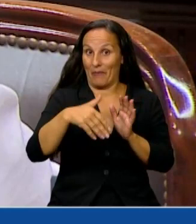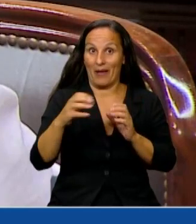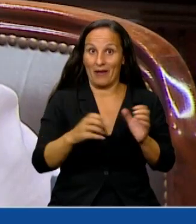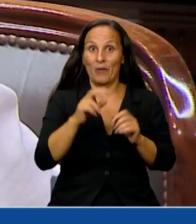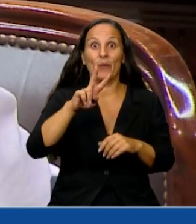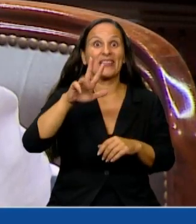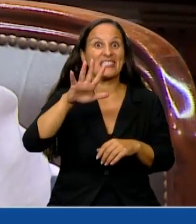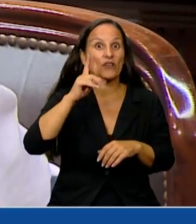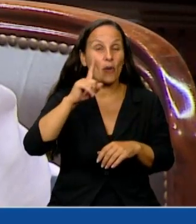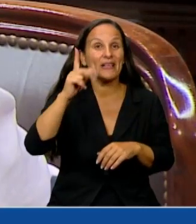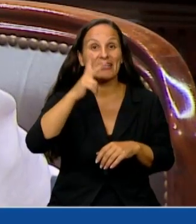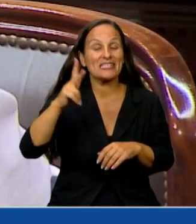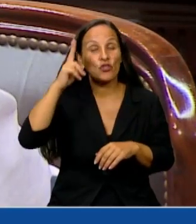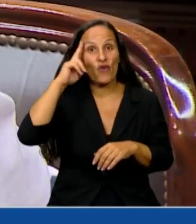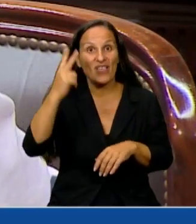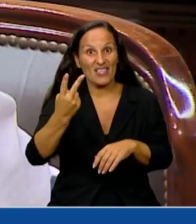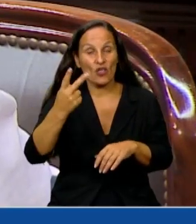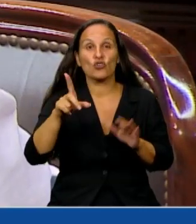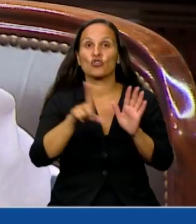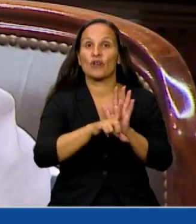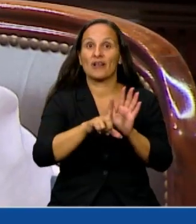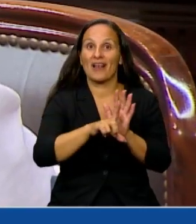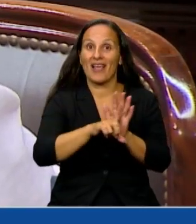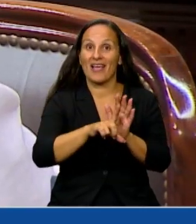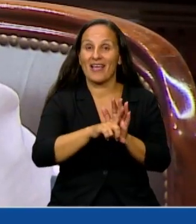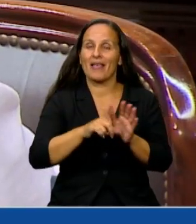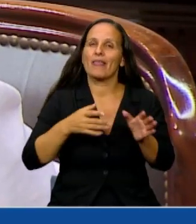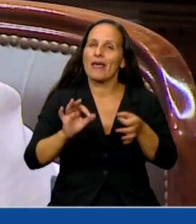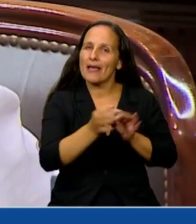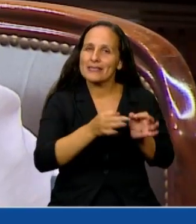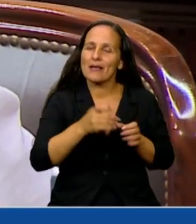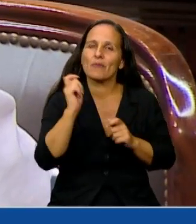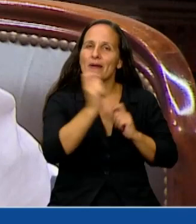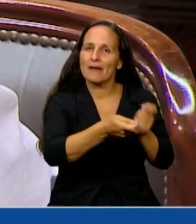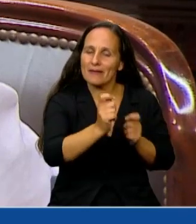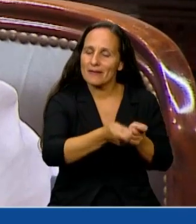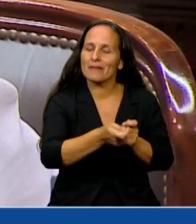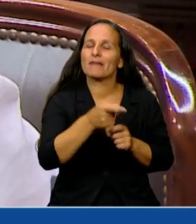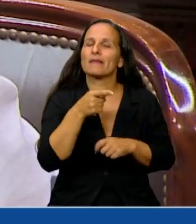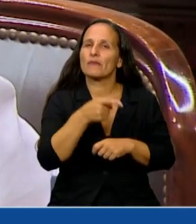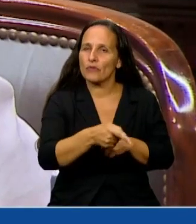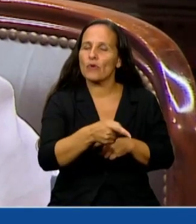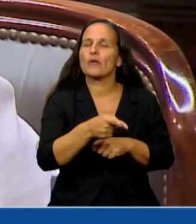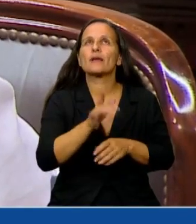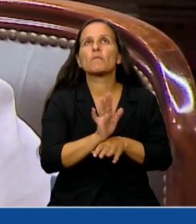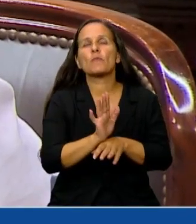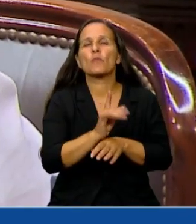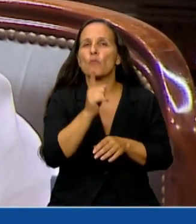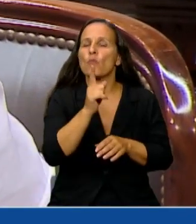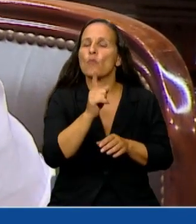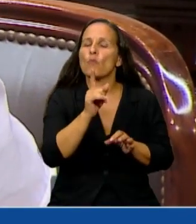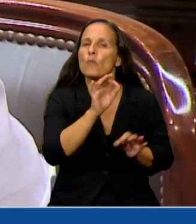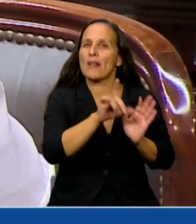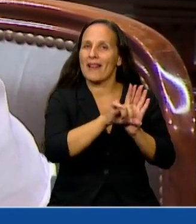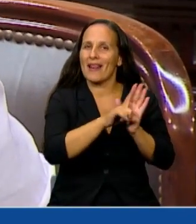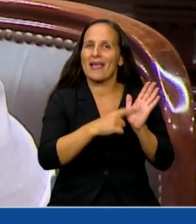ley 25.392, la ley de donante de células progenitoras hematopoyéticas, es un ejemplo de una ley que